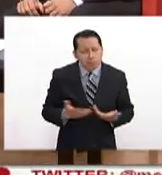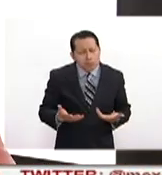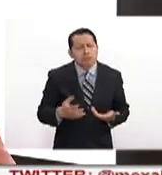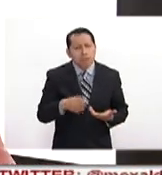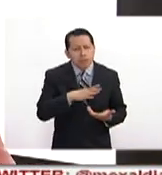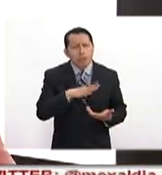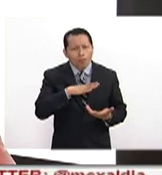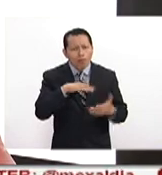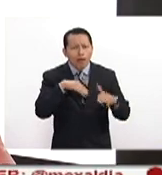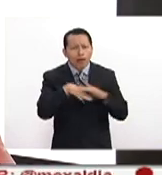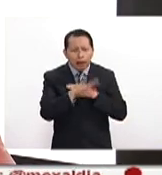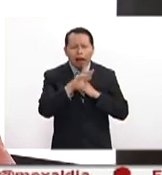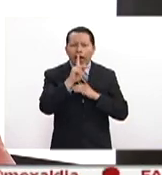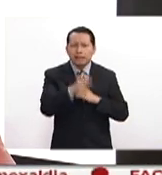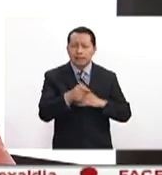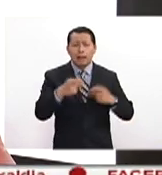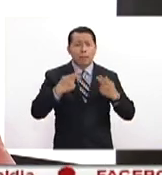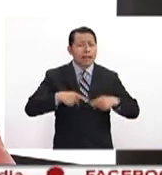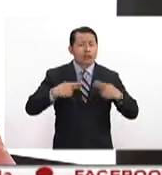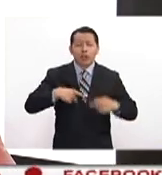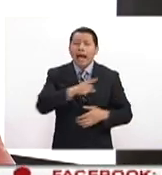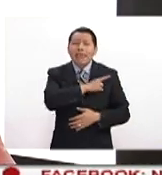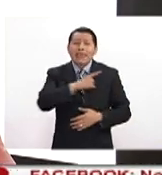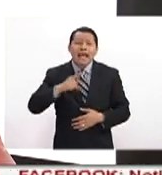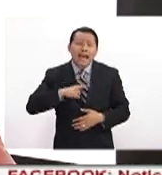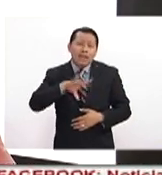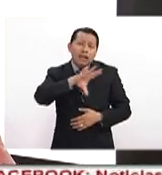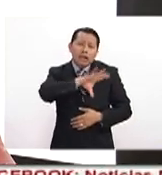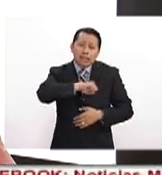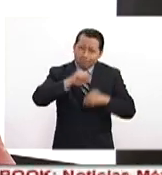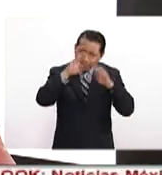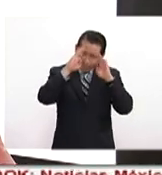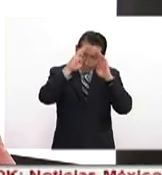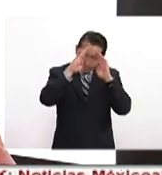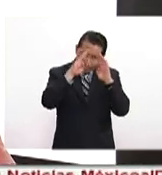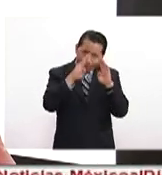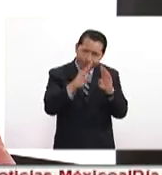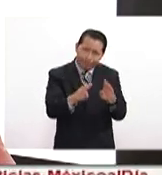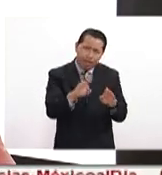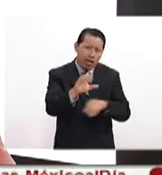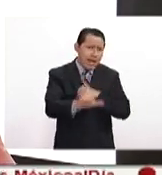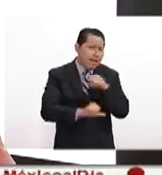carrera vocacional. O sea, sí, la persona que entre debe tener una vocación para el cuidado